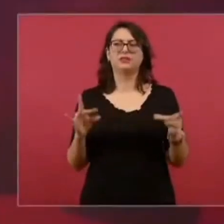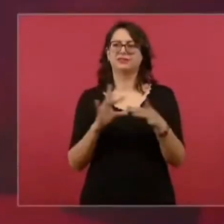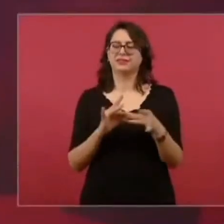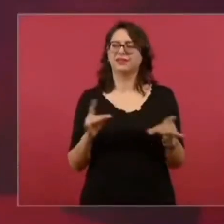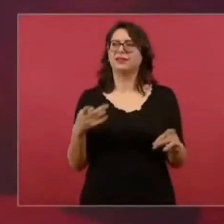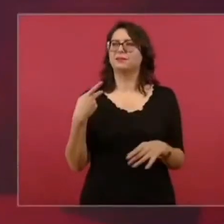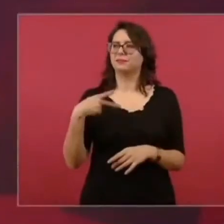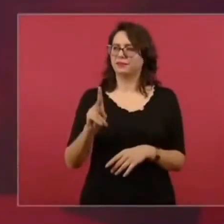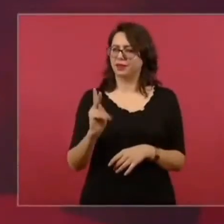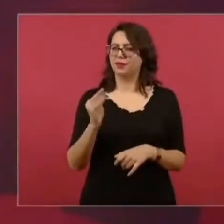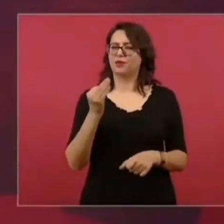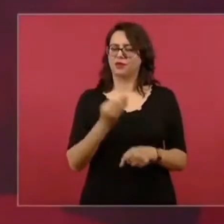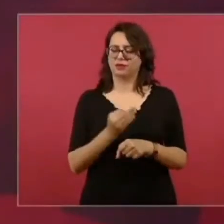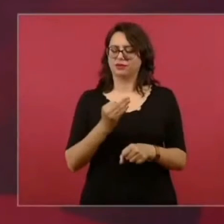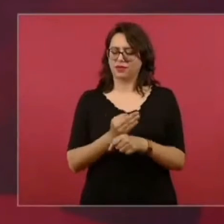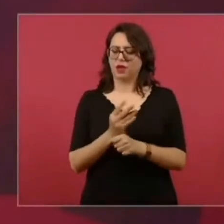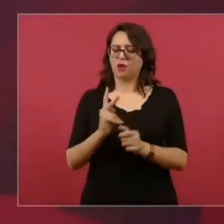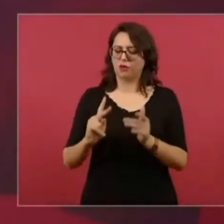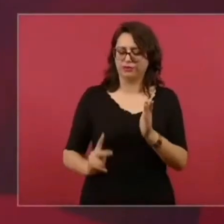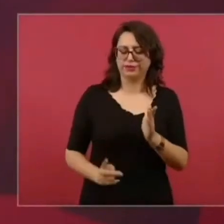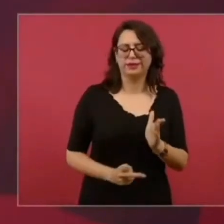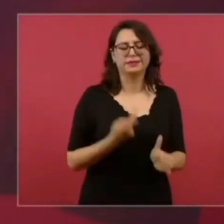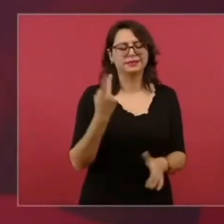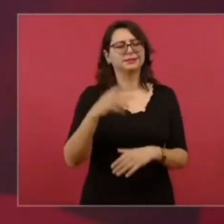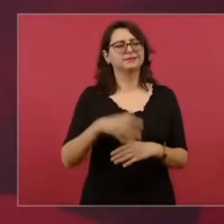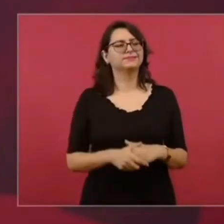cómo es la política.